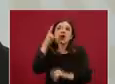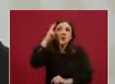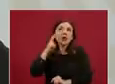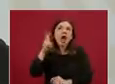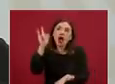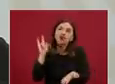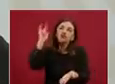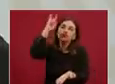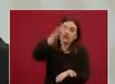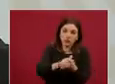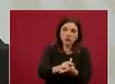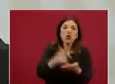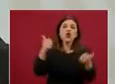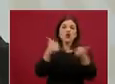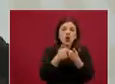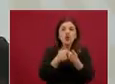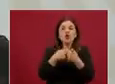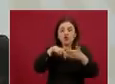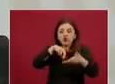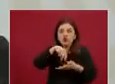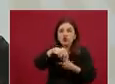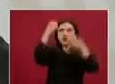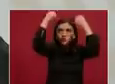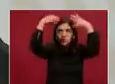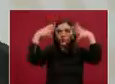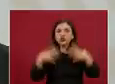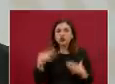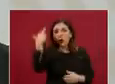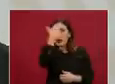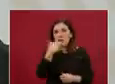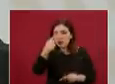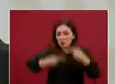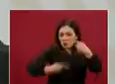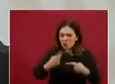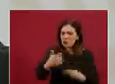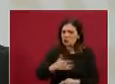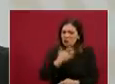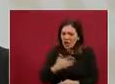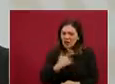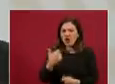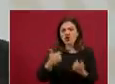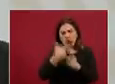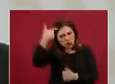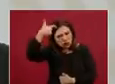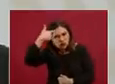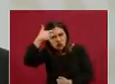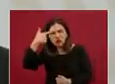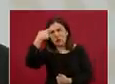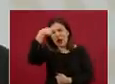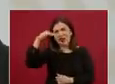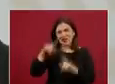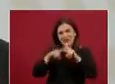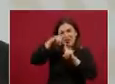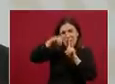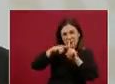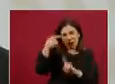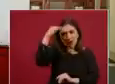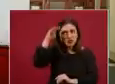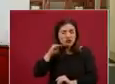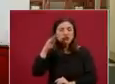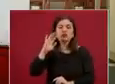va a viajar, se pasa por el filtro en el que también se pregunta sintomatología, se hace una toma de